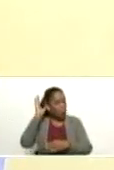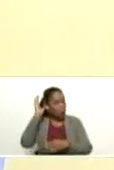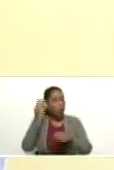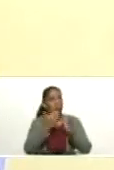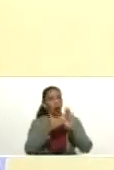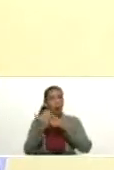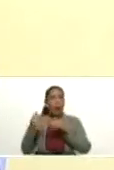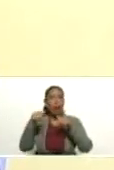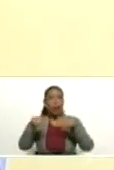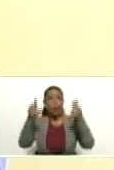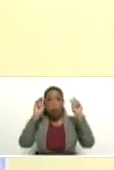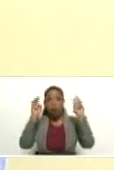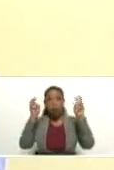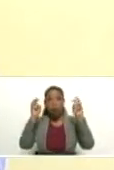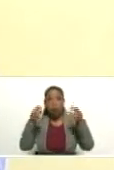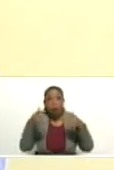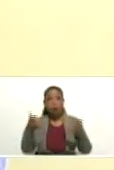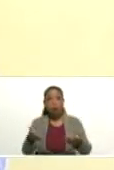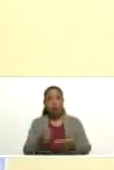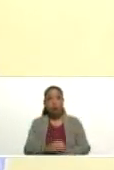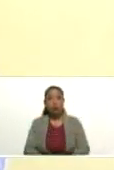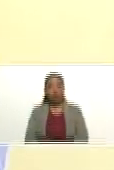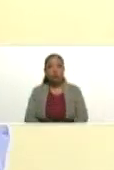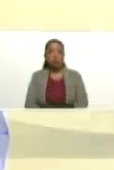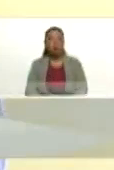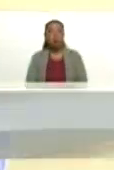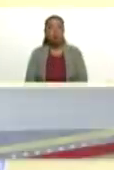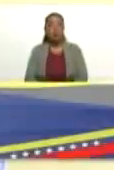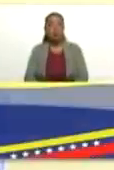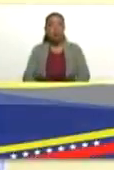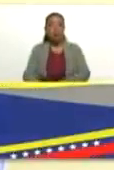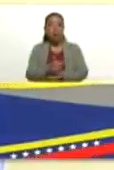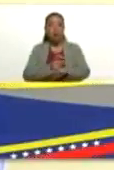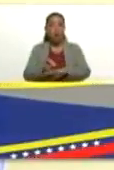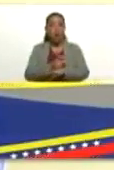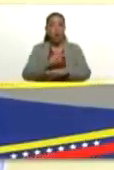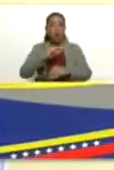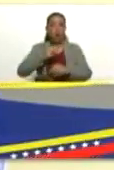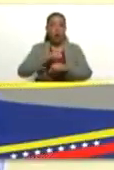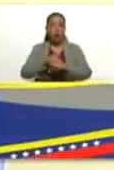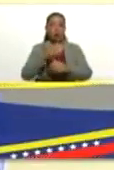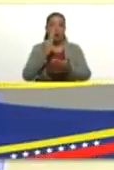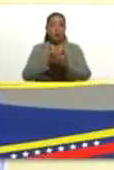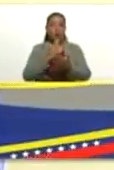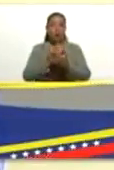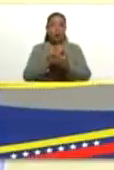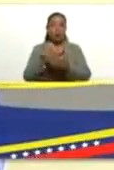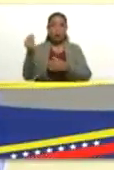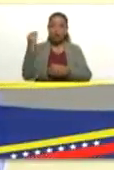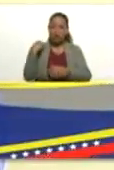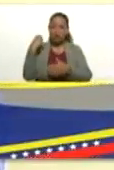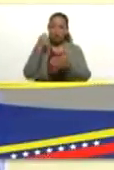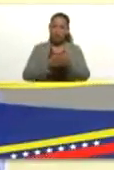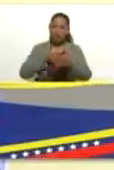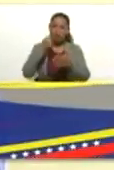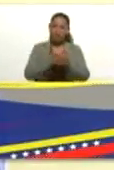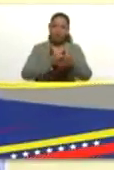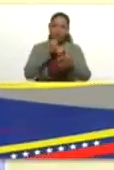Es un tema que el gobernador Héctor Rodríguez siempre me ha insistido mucho.